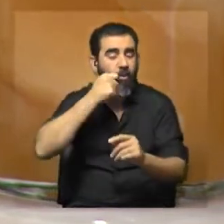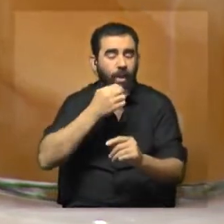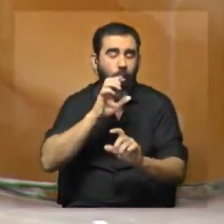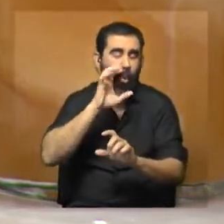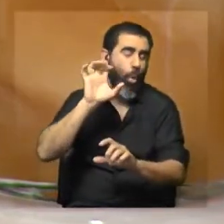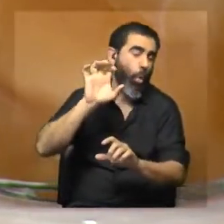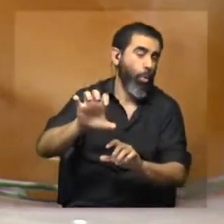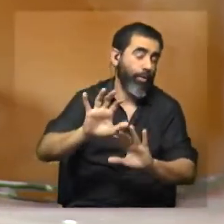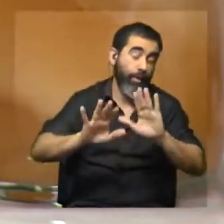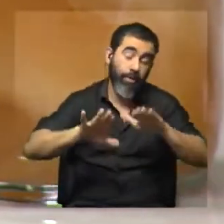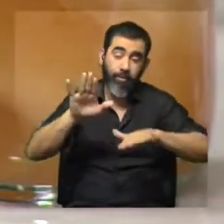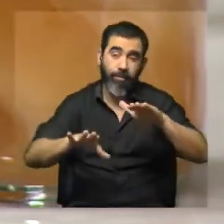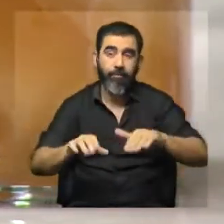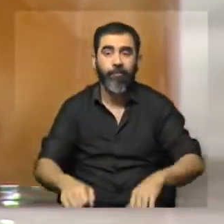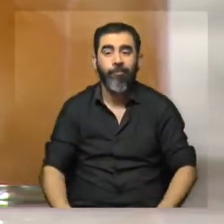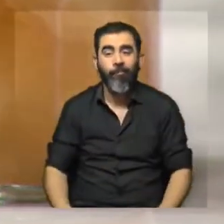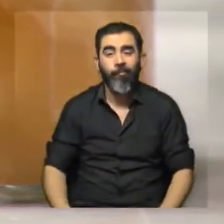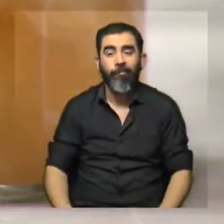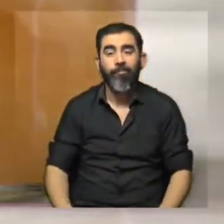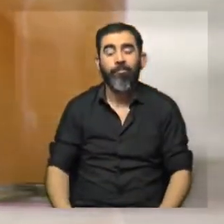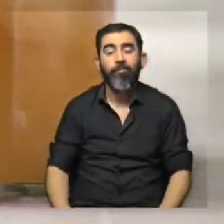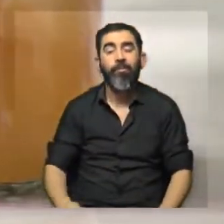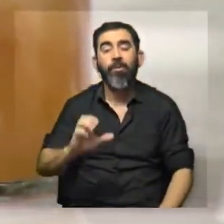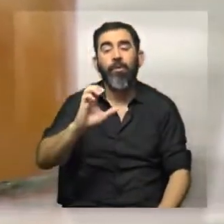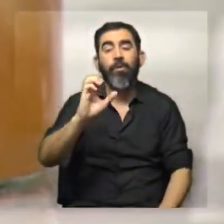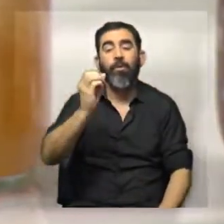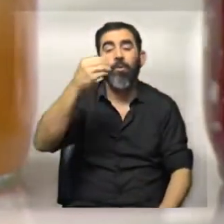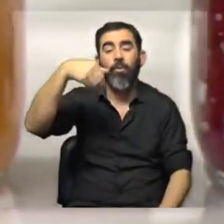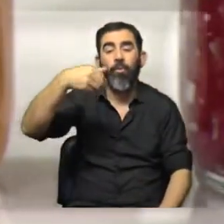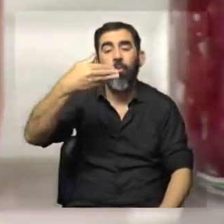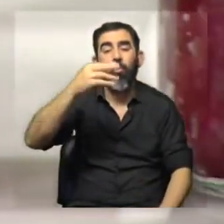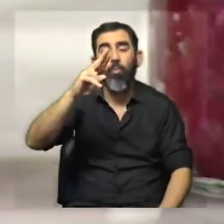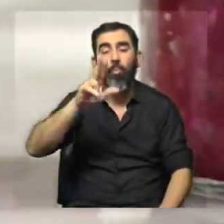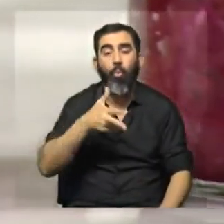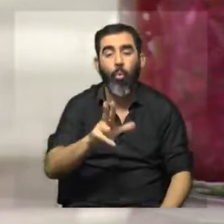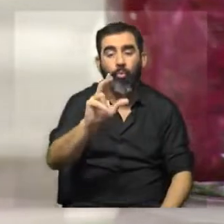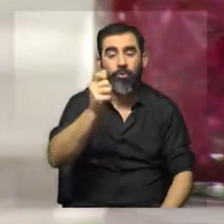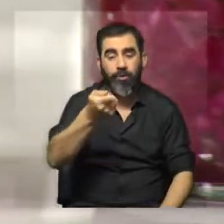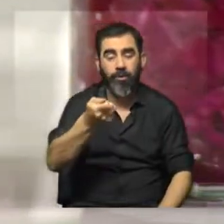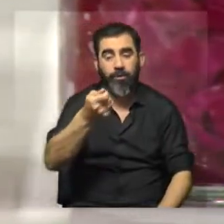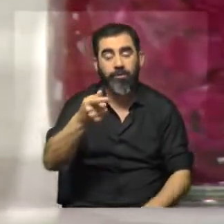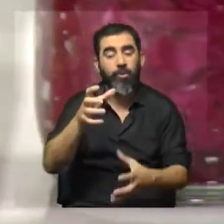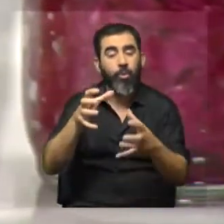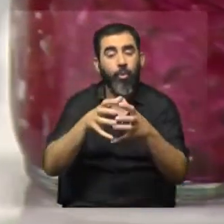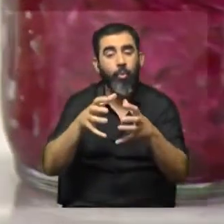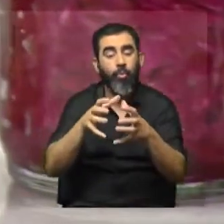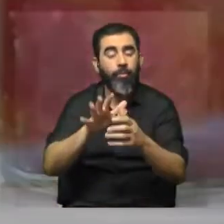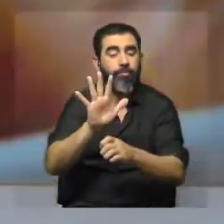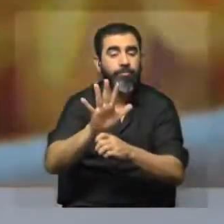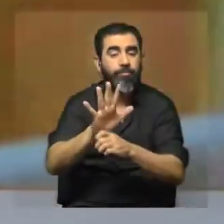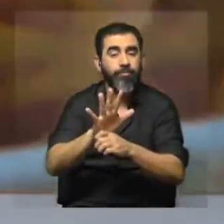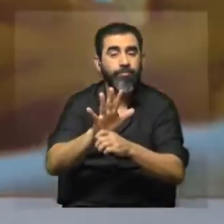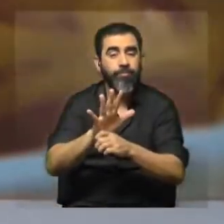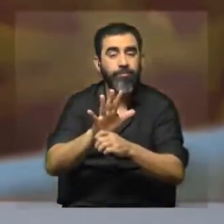odia. Esto es kombucha, que es la madre, se le llama madre a esa colonia que es como si fuera